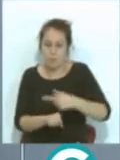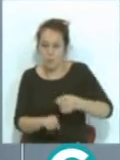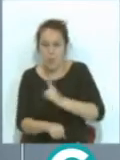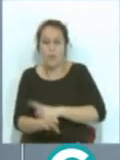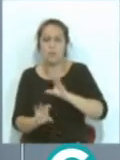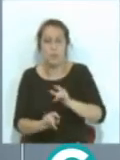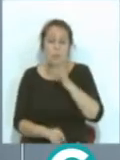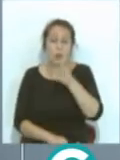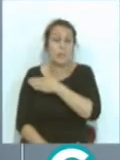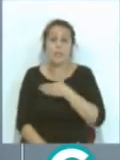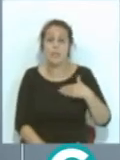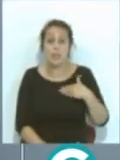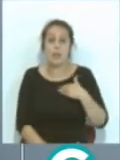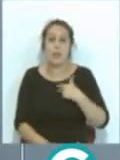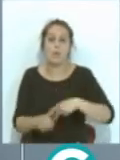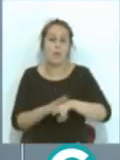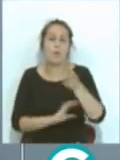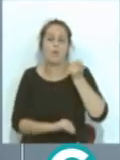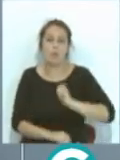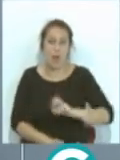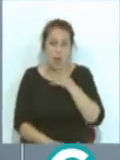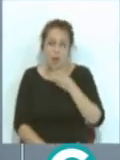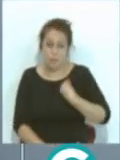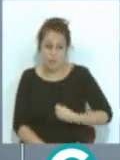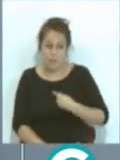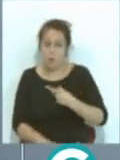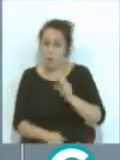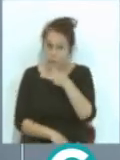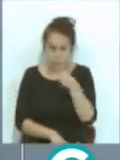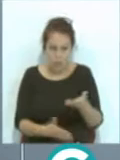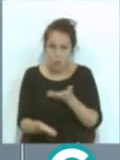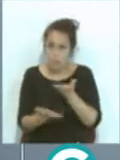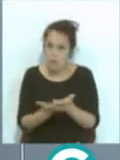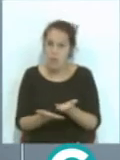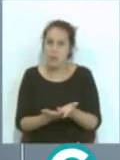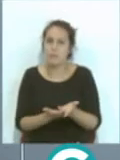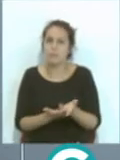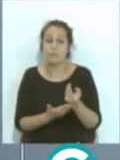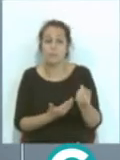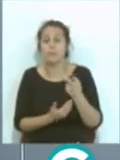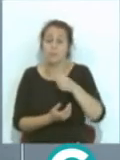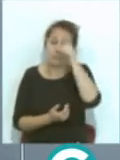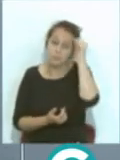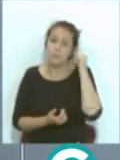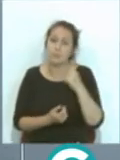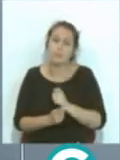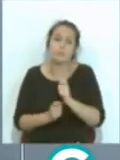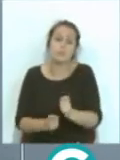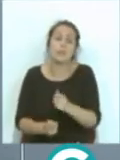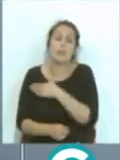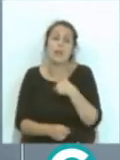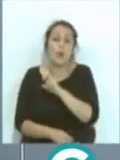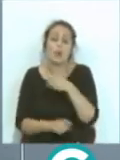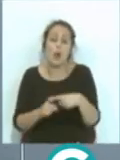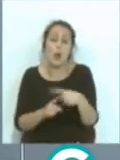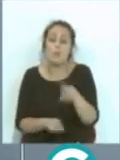es lo que quiere. Que en el fútbol profesional ahora mismo te exigen resultados. Y él se lo está dando. Sí, sí. Que el que quiera otra cosa, que vea